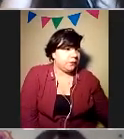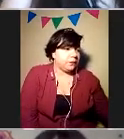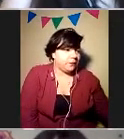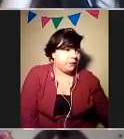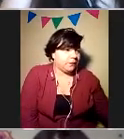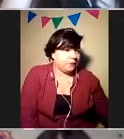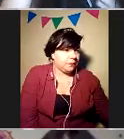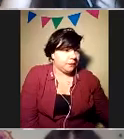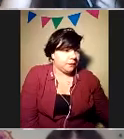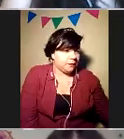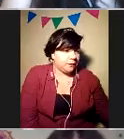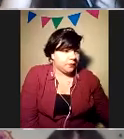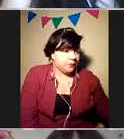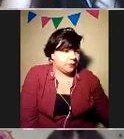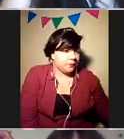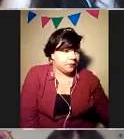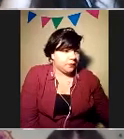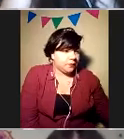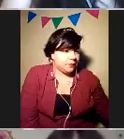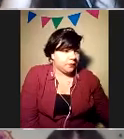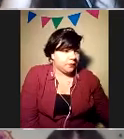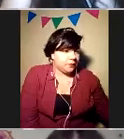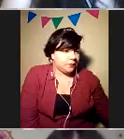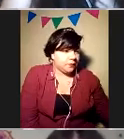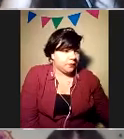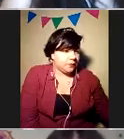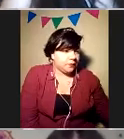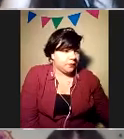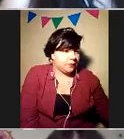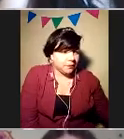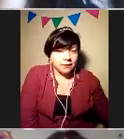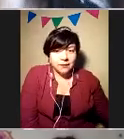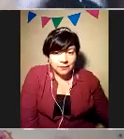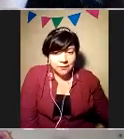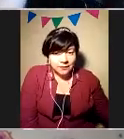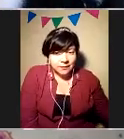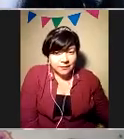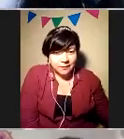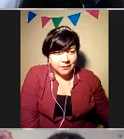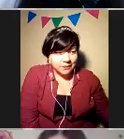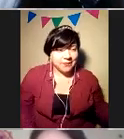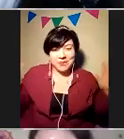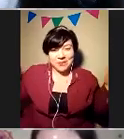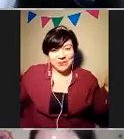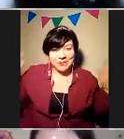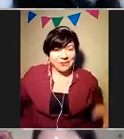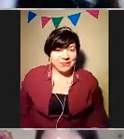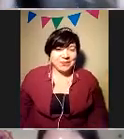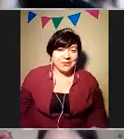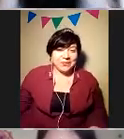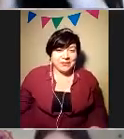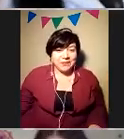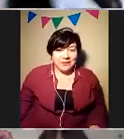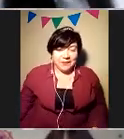Y con eso hemos llegado al final de la sesión del día de hoy. Lo primero que les voy a comentar es